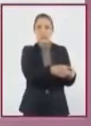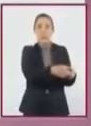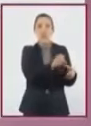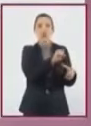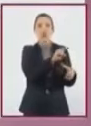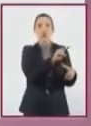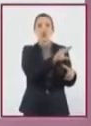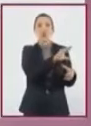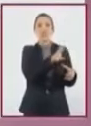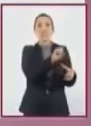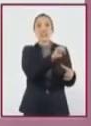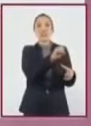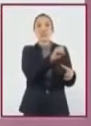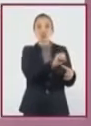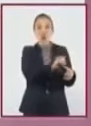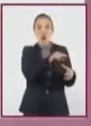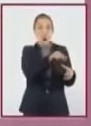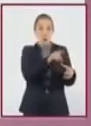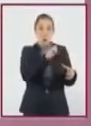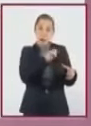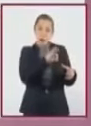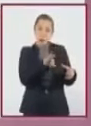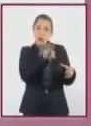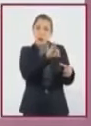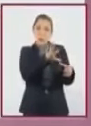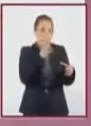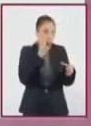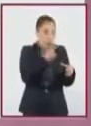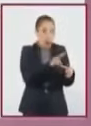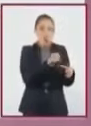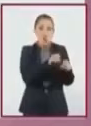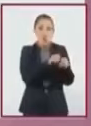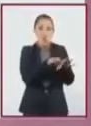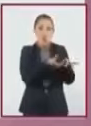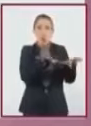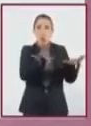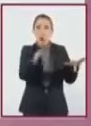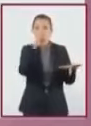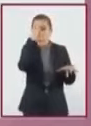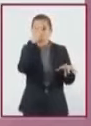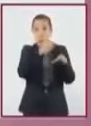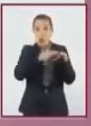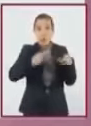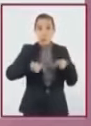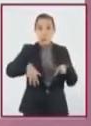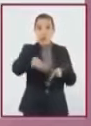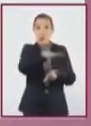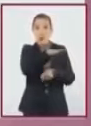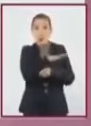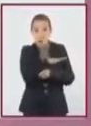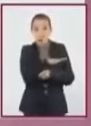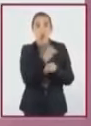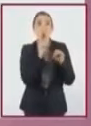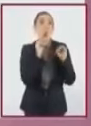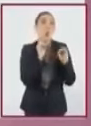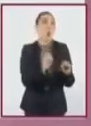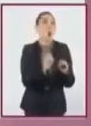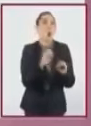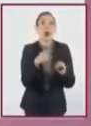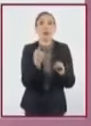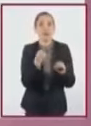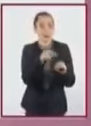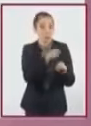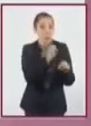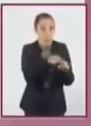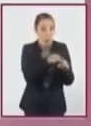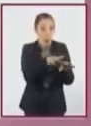al que se le atribuye relevancia especial por su impacto en la memoria de la sociedad o que significó un